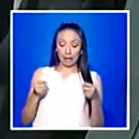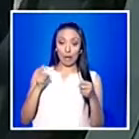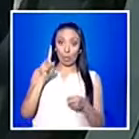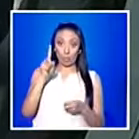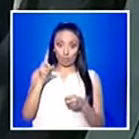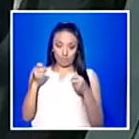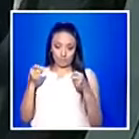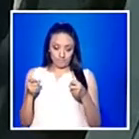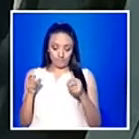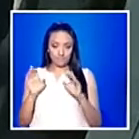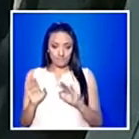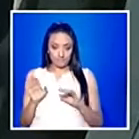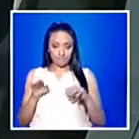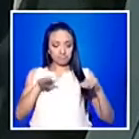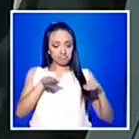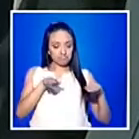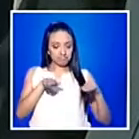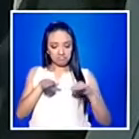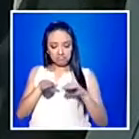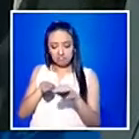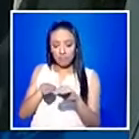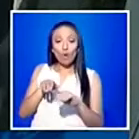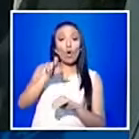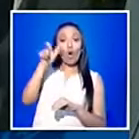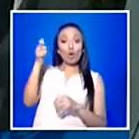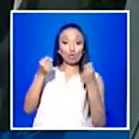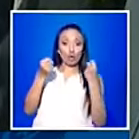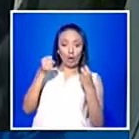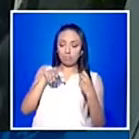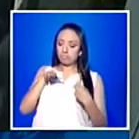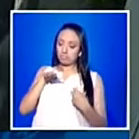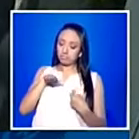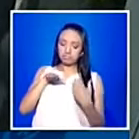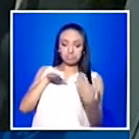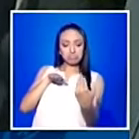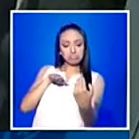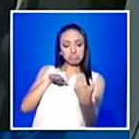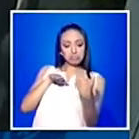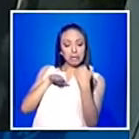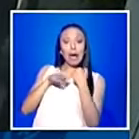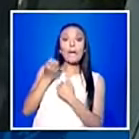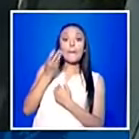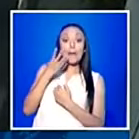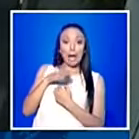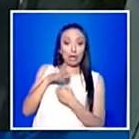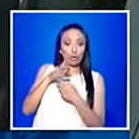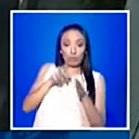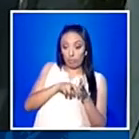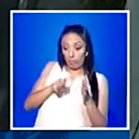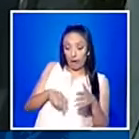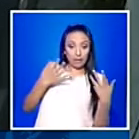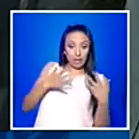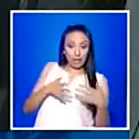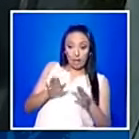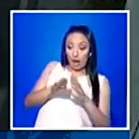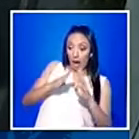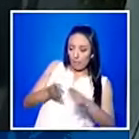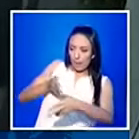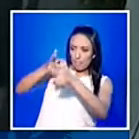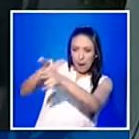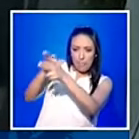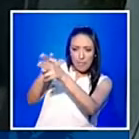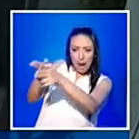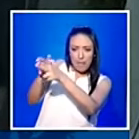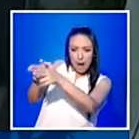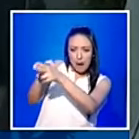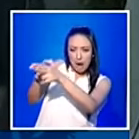En el video se observa cómo los sicarios disparan sin bajarse del vehículo color blanco en el cual se movilizaban. Las balas impactan contra